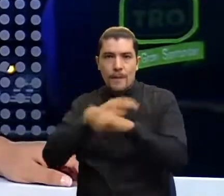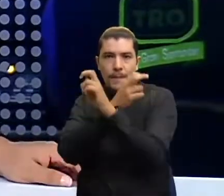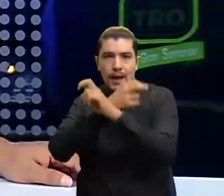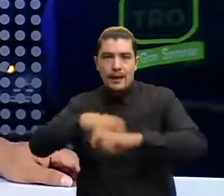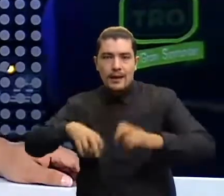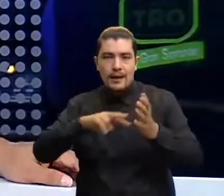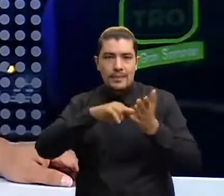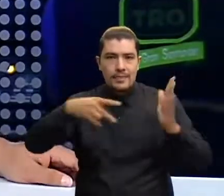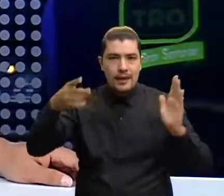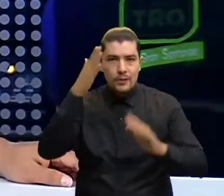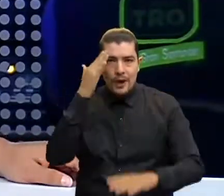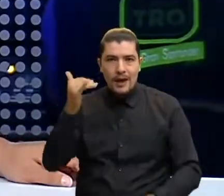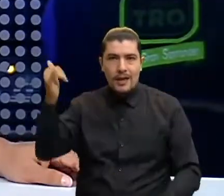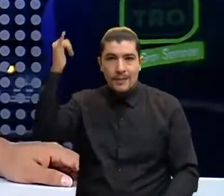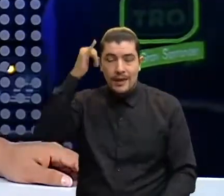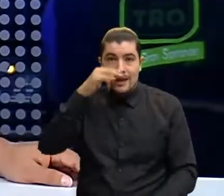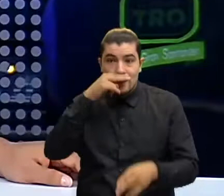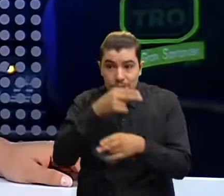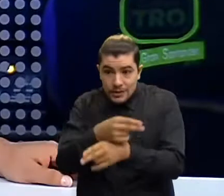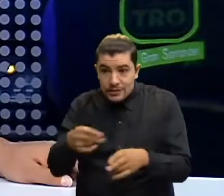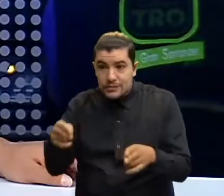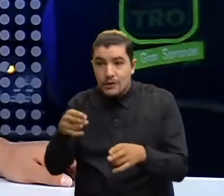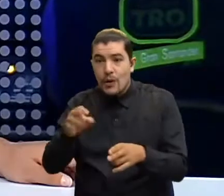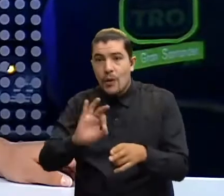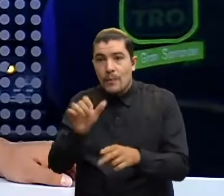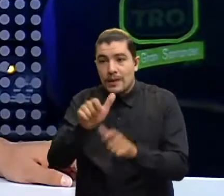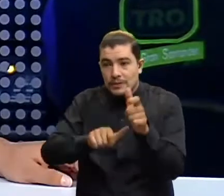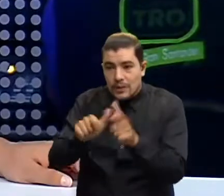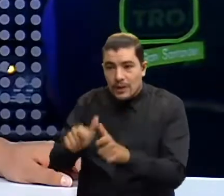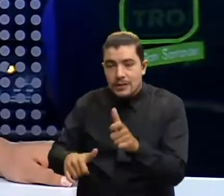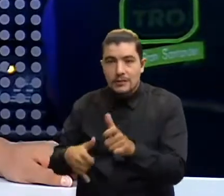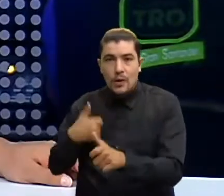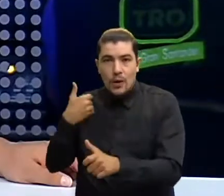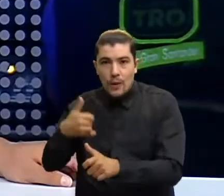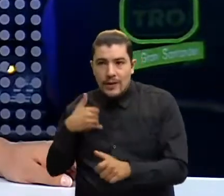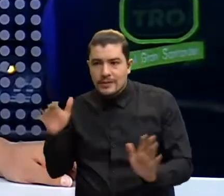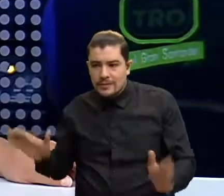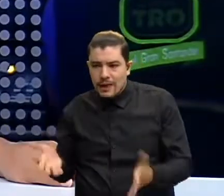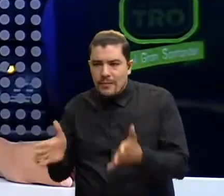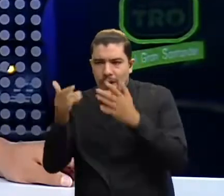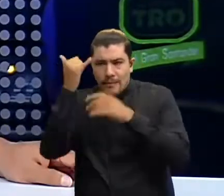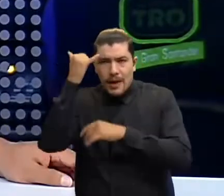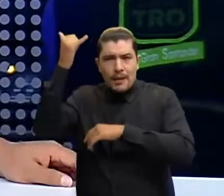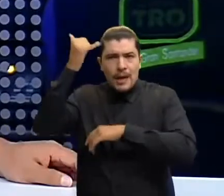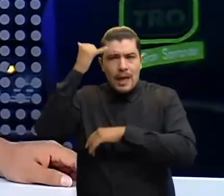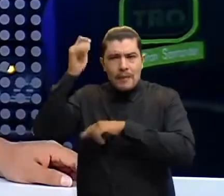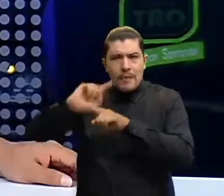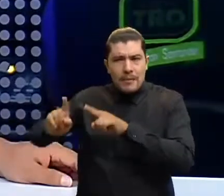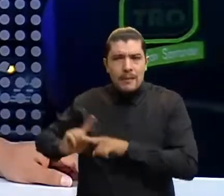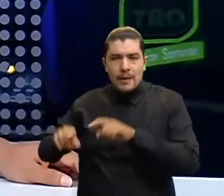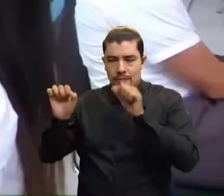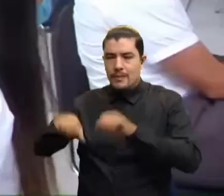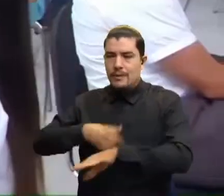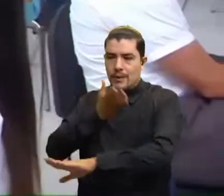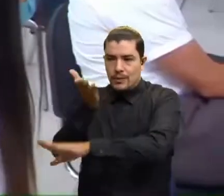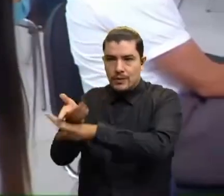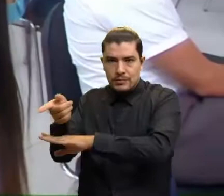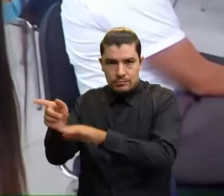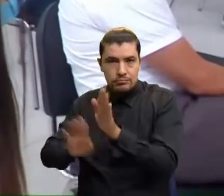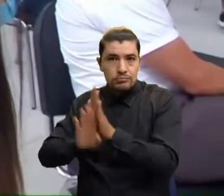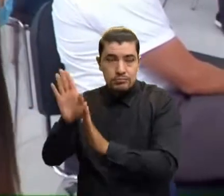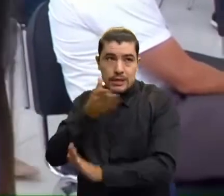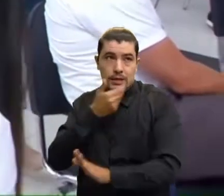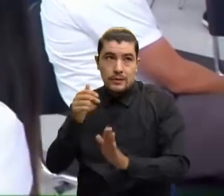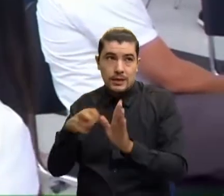le permitirá a los emprendedores y nuevos aprendices de la región ser más competitivos en diferentes actividades comerciales.